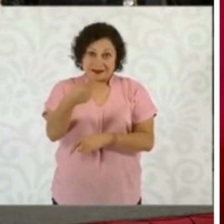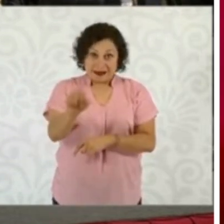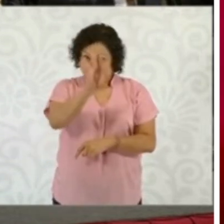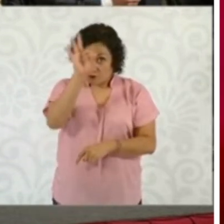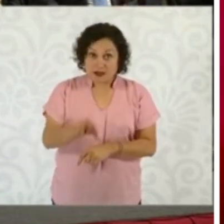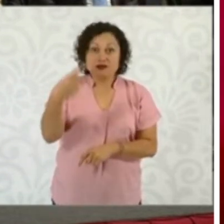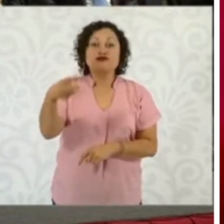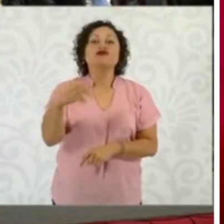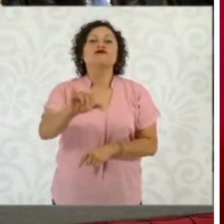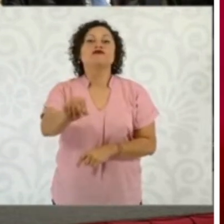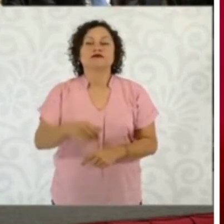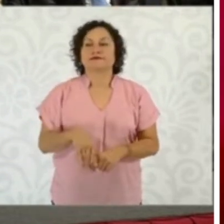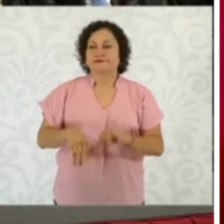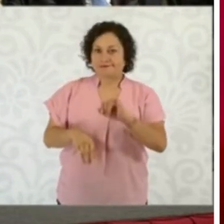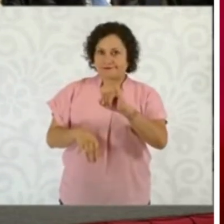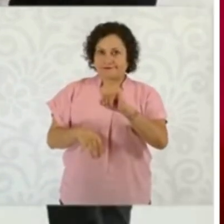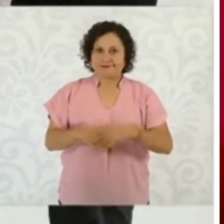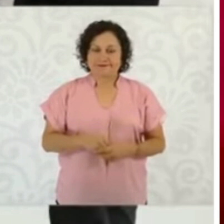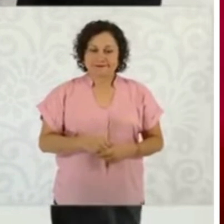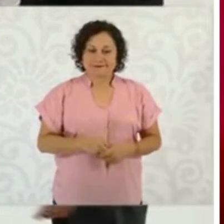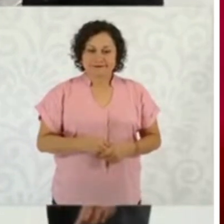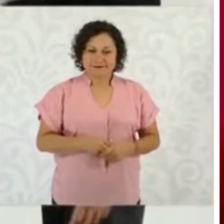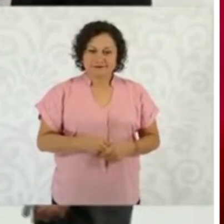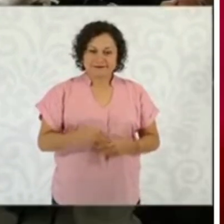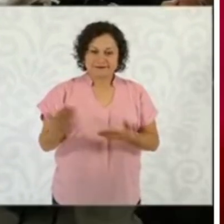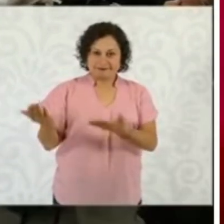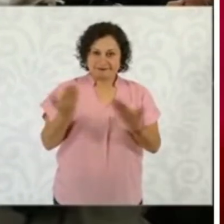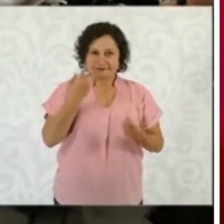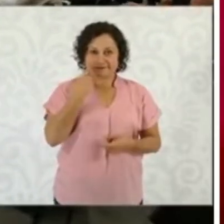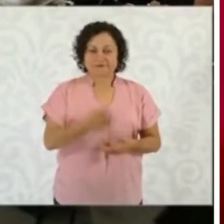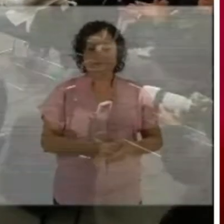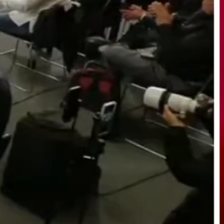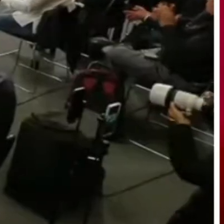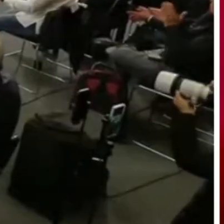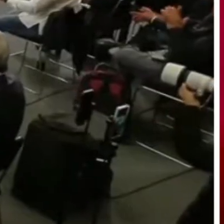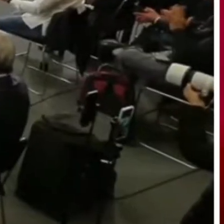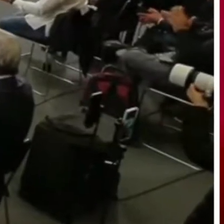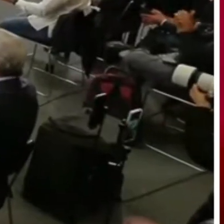salario, sí, cómo no. Así es. Aquí tenemos un... Vénganse para acá. Perdón.